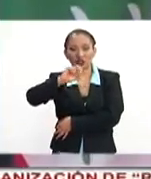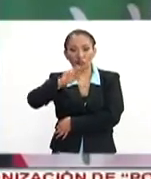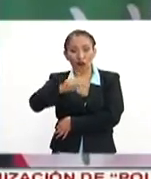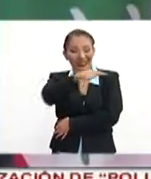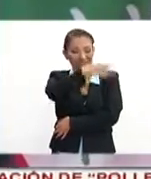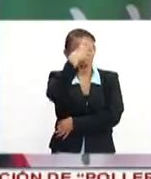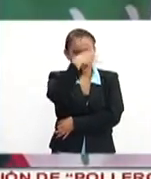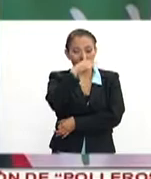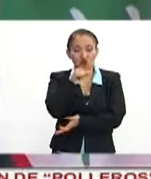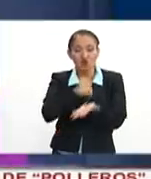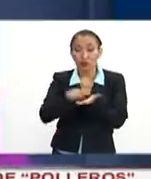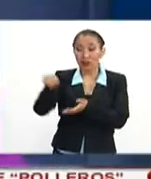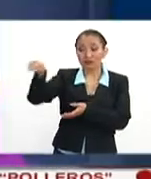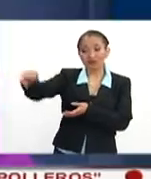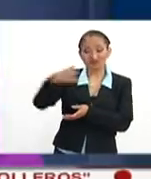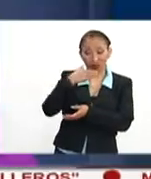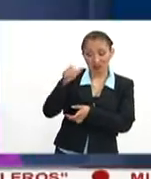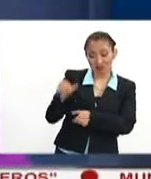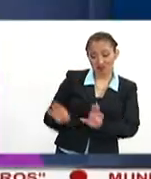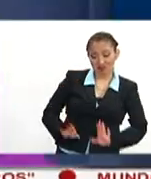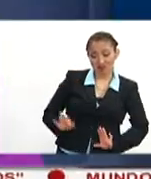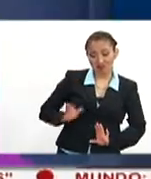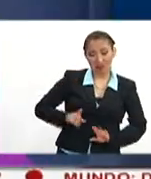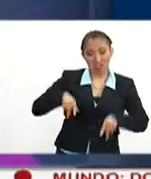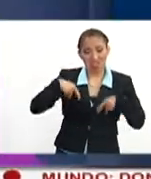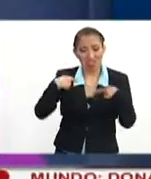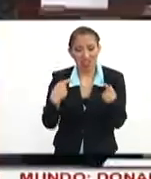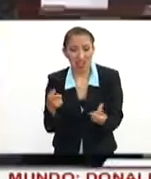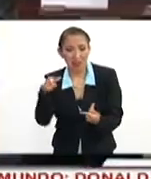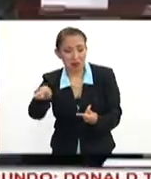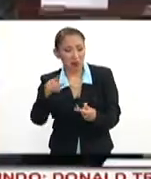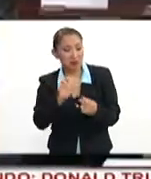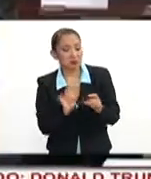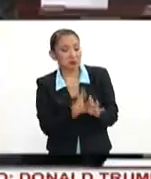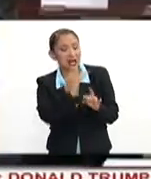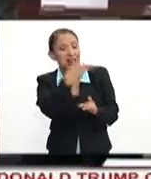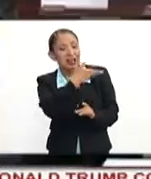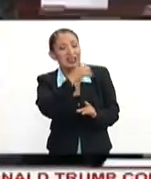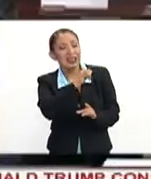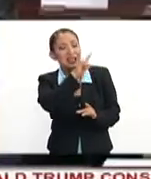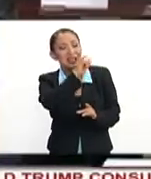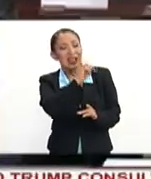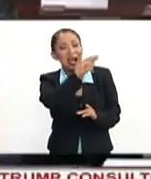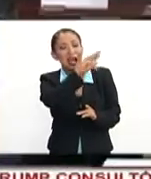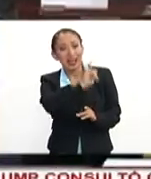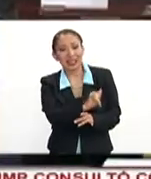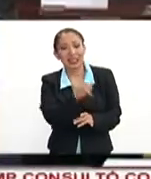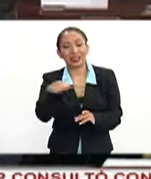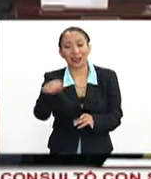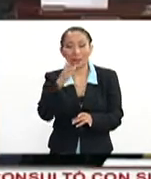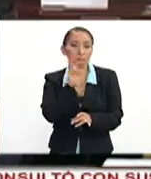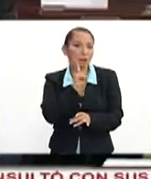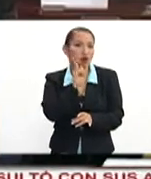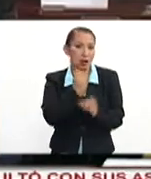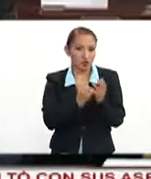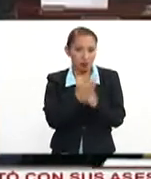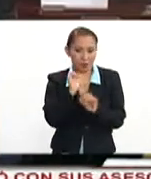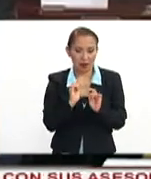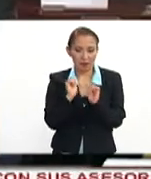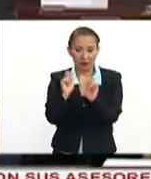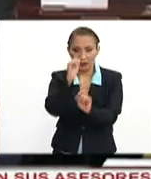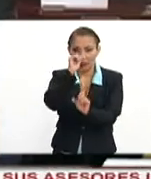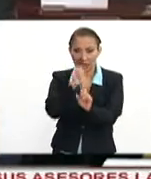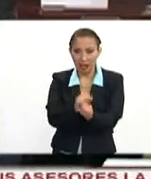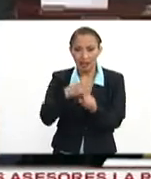el mandatario dijo que Sessions ha tomado una posición muy débil ante los delitos de Hillary Clinton. Sarah Huckabee, la nueva secretaria de prensa